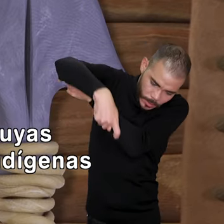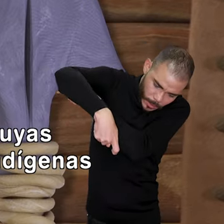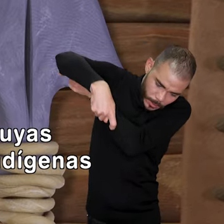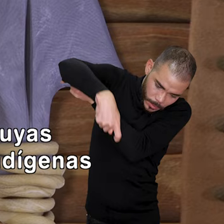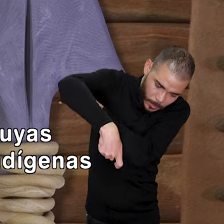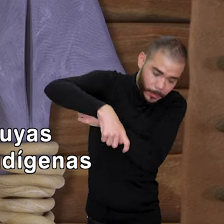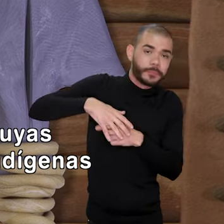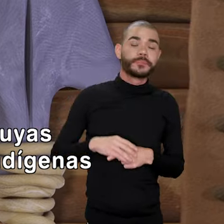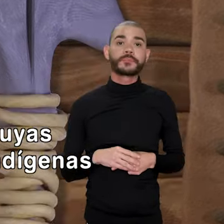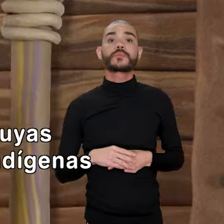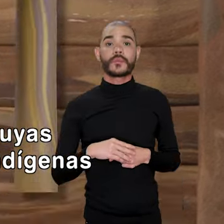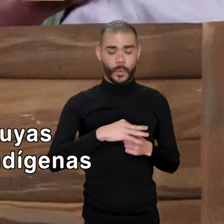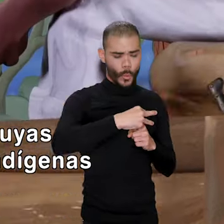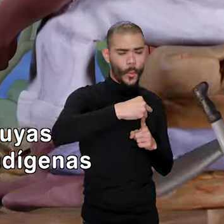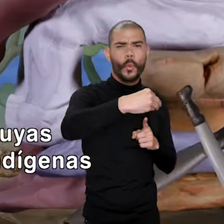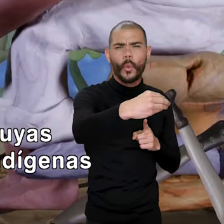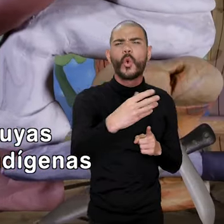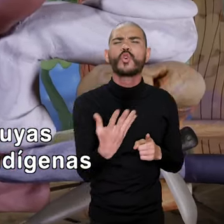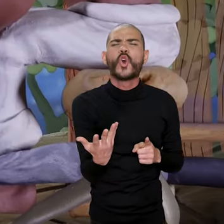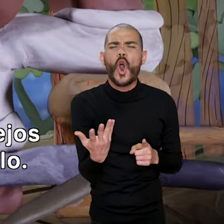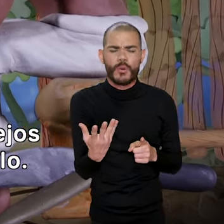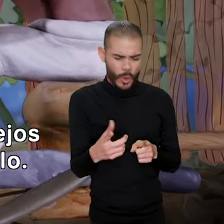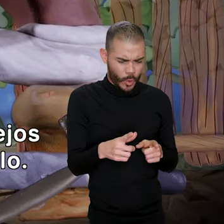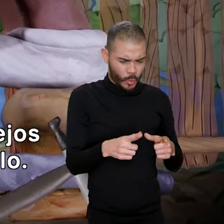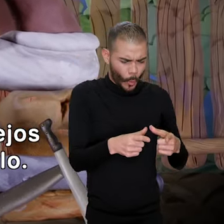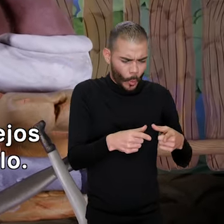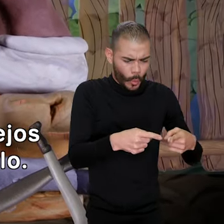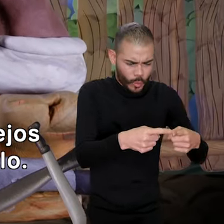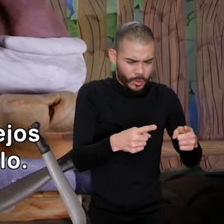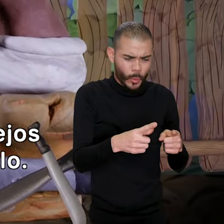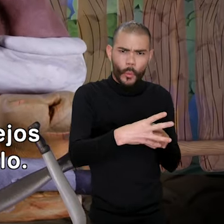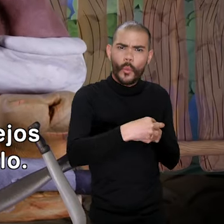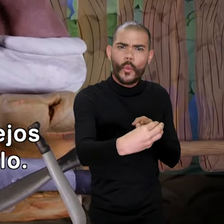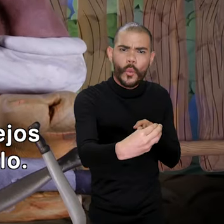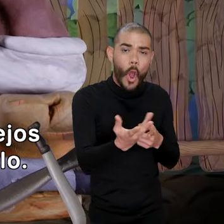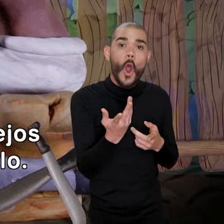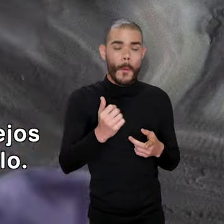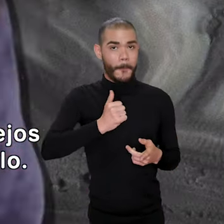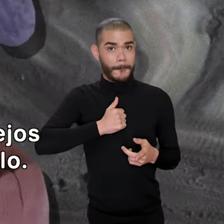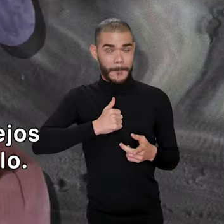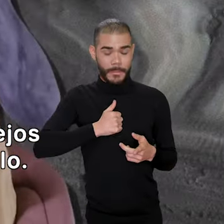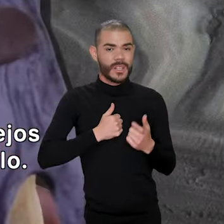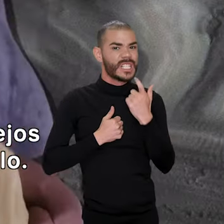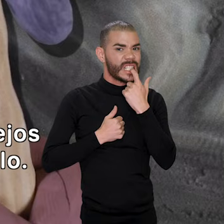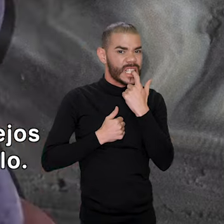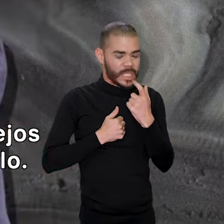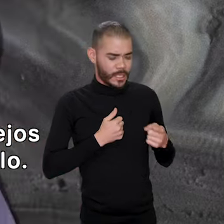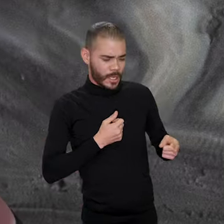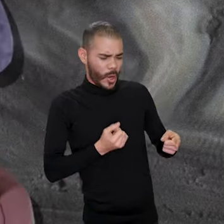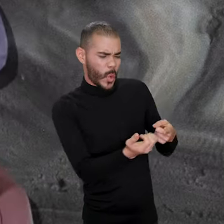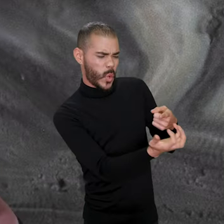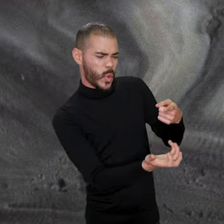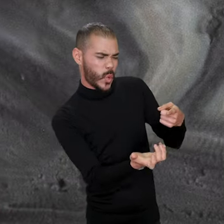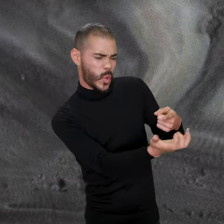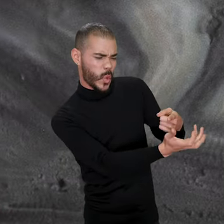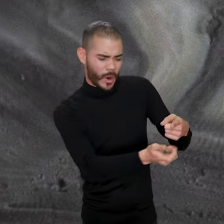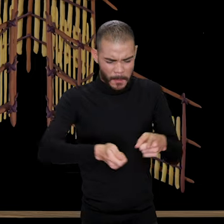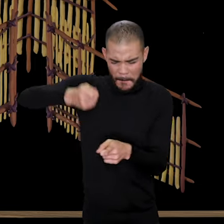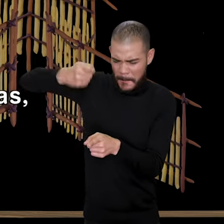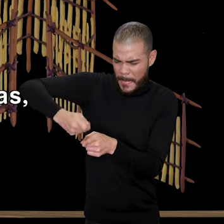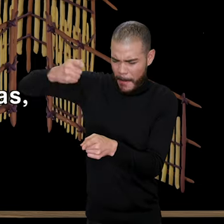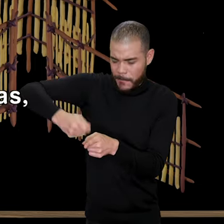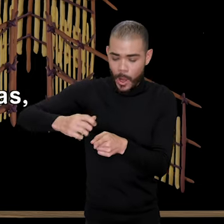puas son fabricadas por los propios indígenas con el Metal de machetes viejos moldeados a fuego y martillo